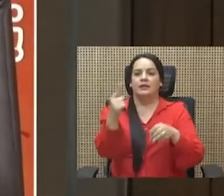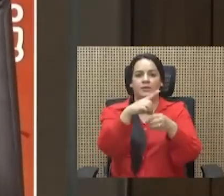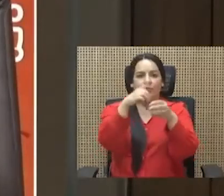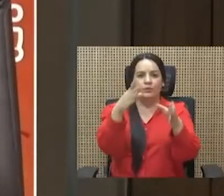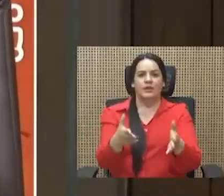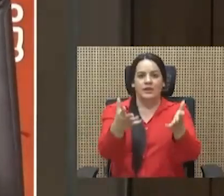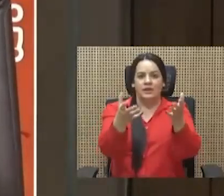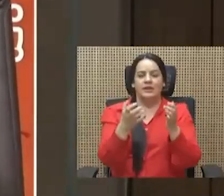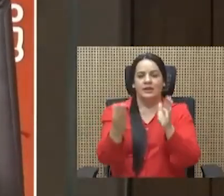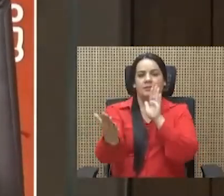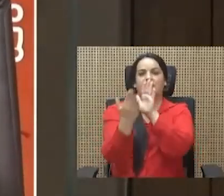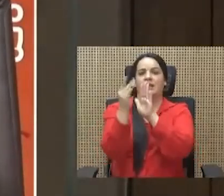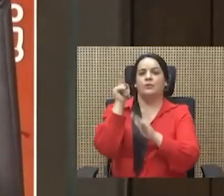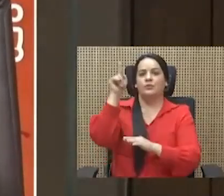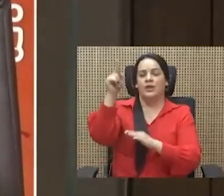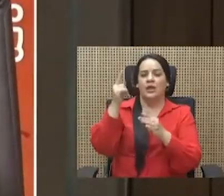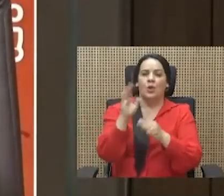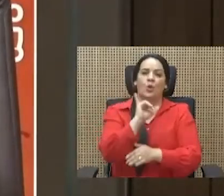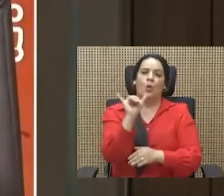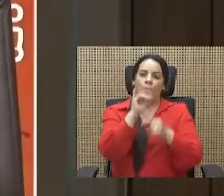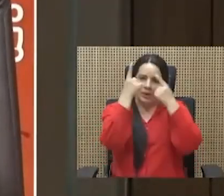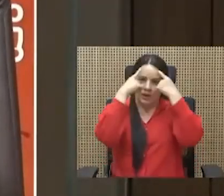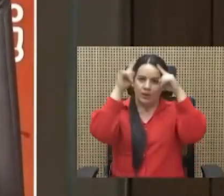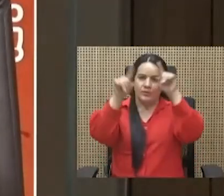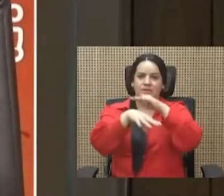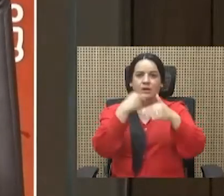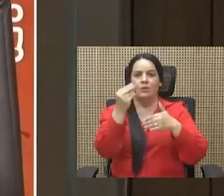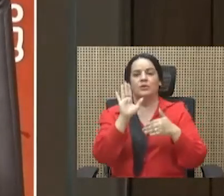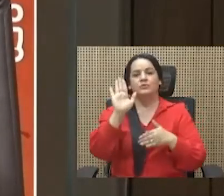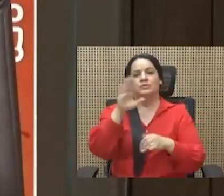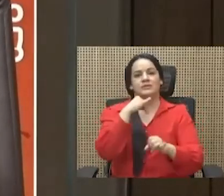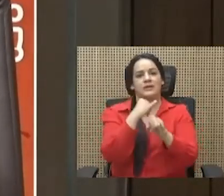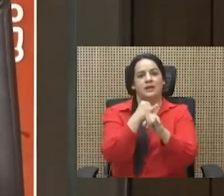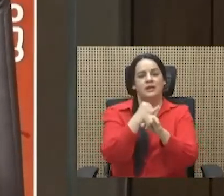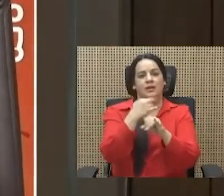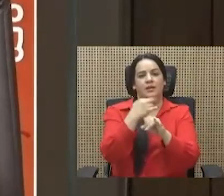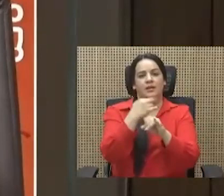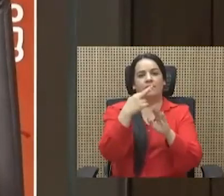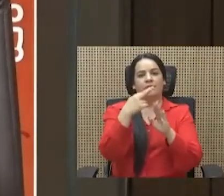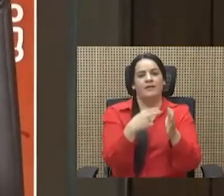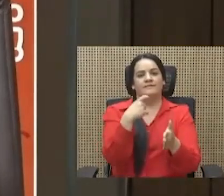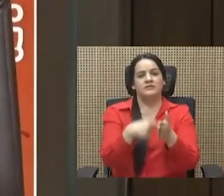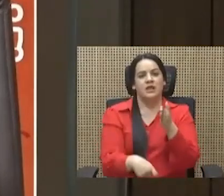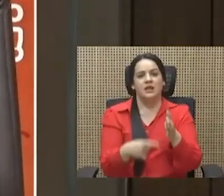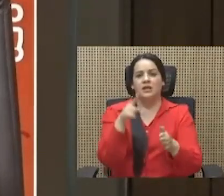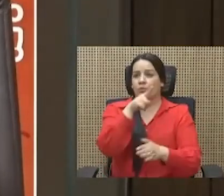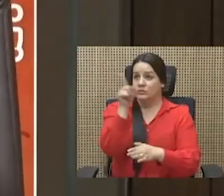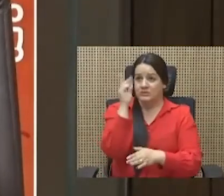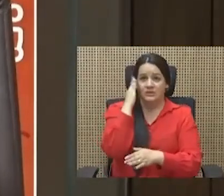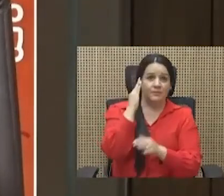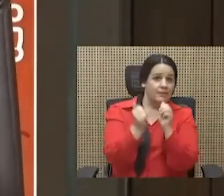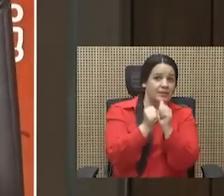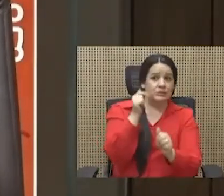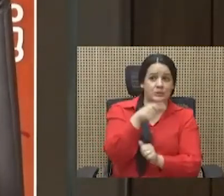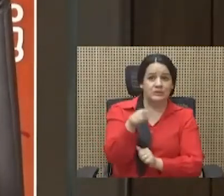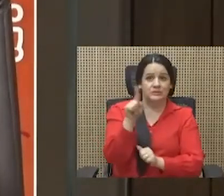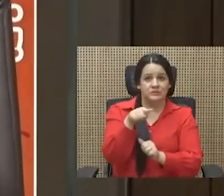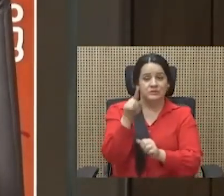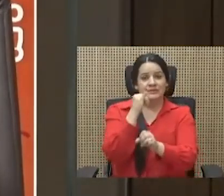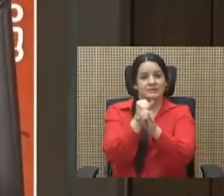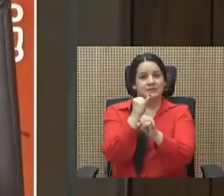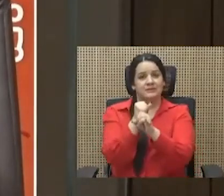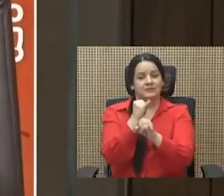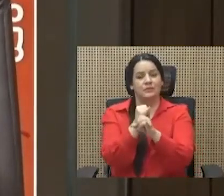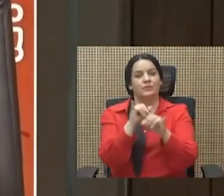héroe que les sacó a su institución de la regla fiscal. Sepan que la mayoría de sus instituciones hubieran estado fuera de la regla